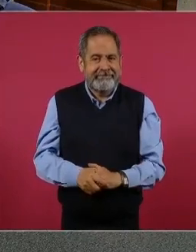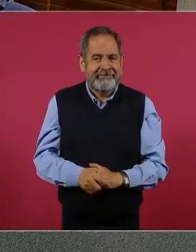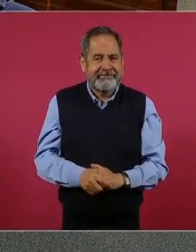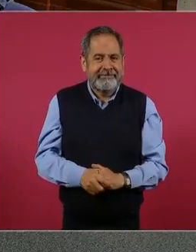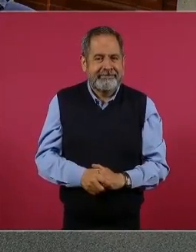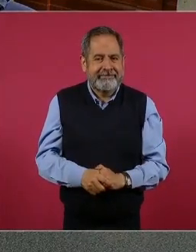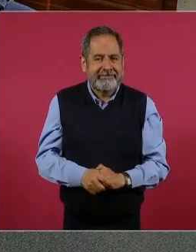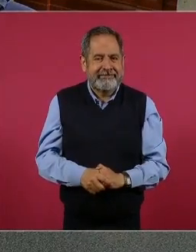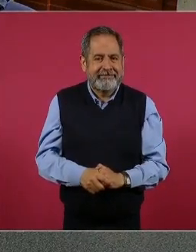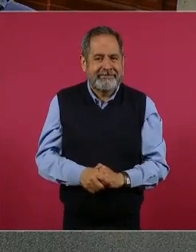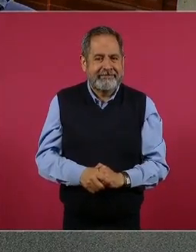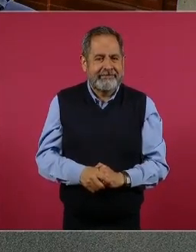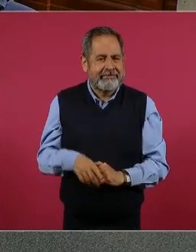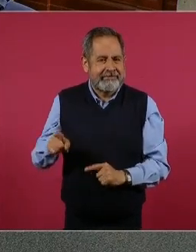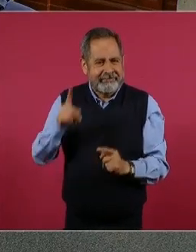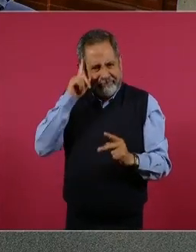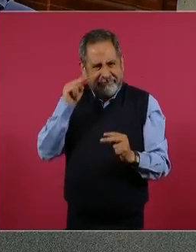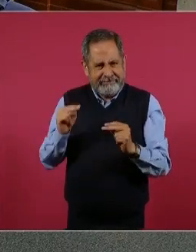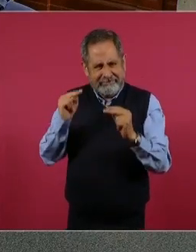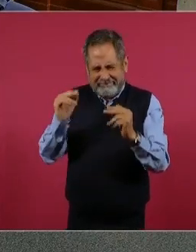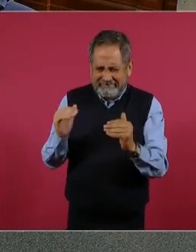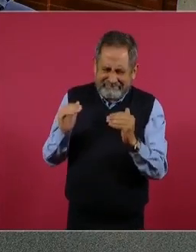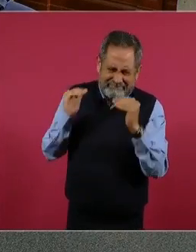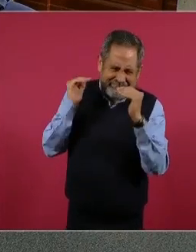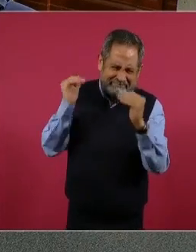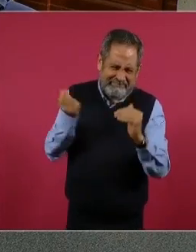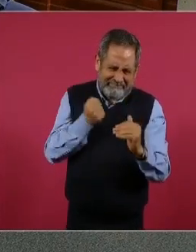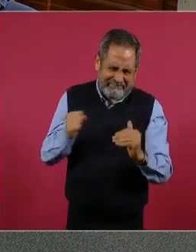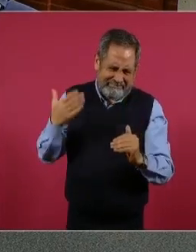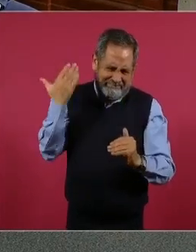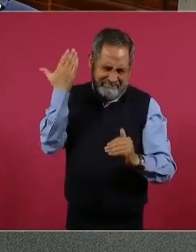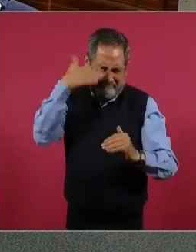tienen un nivel académico.